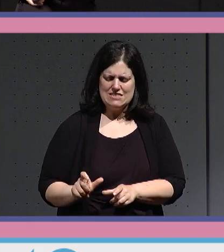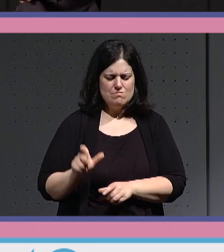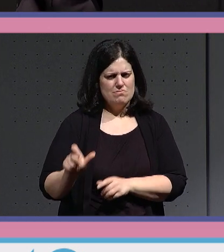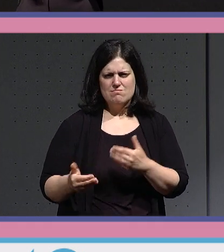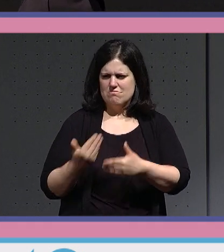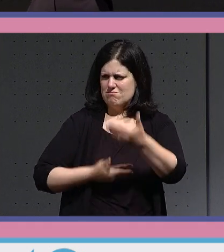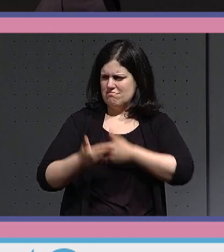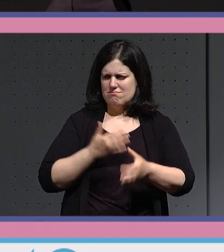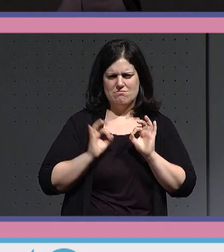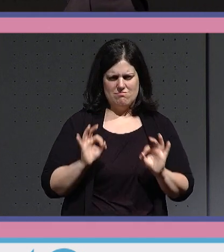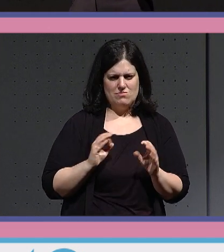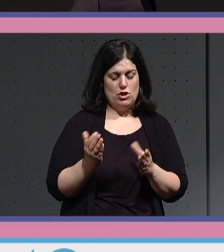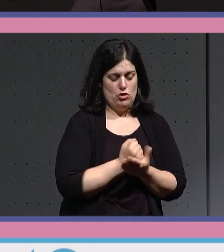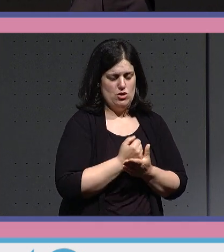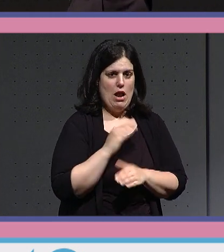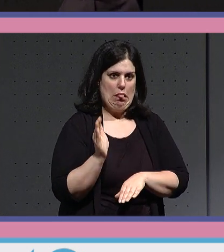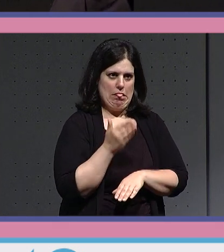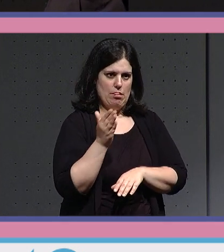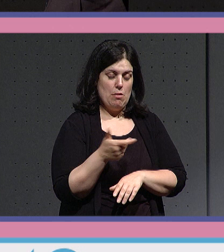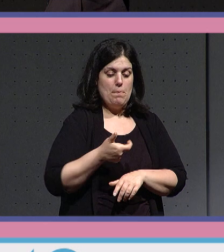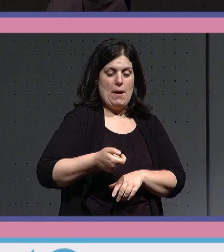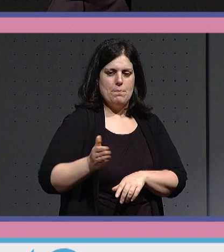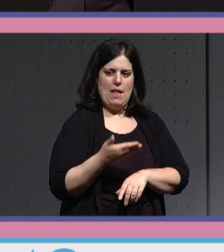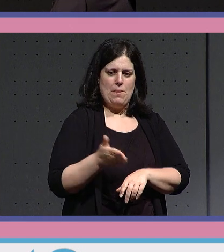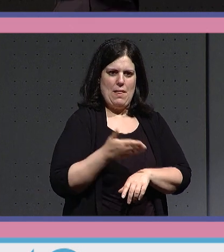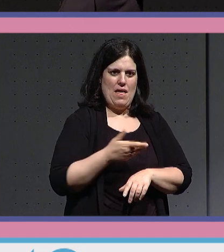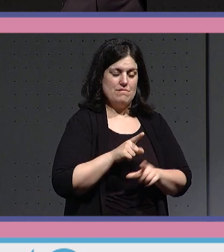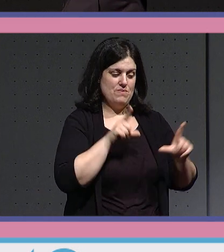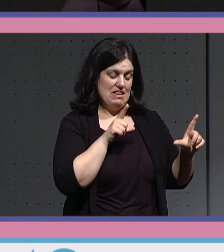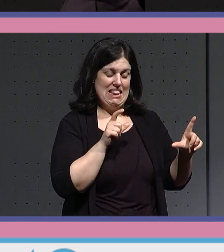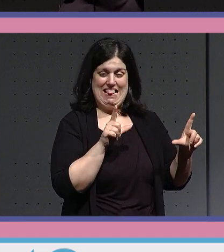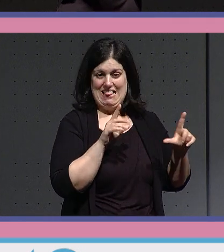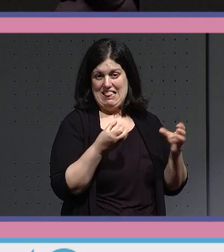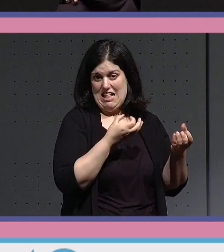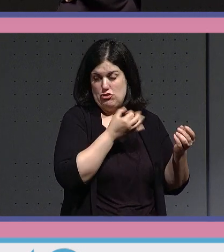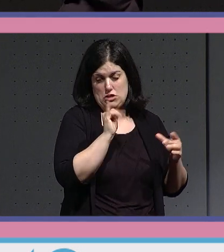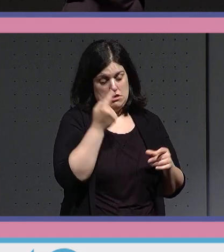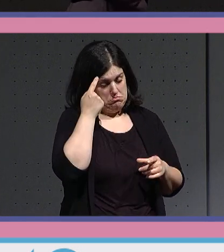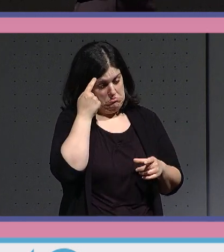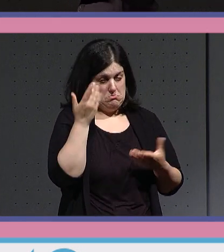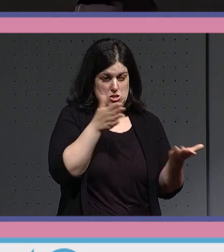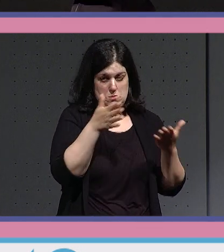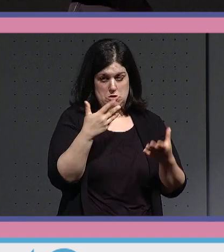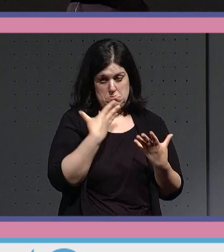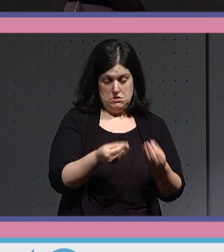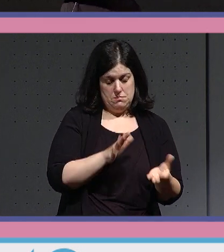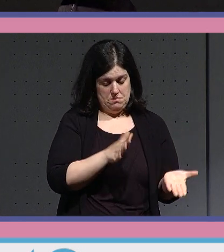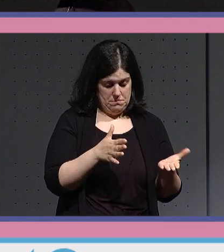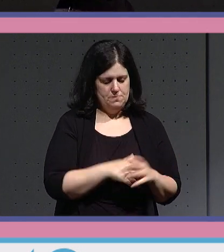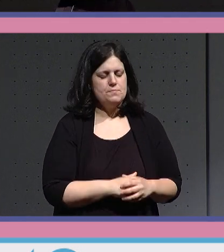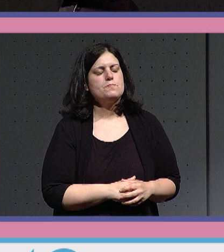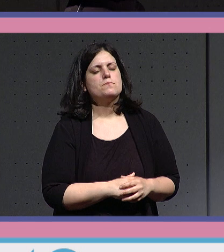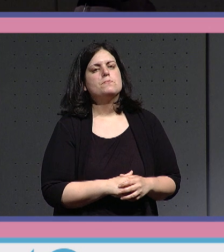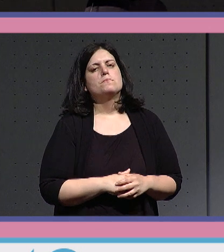podamos. Ahora voy a correr un poco, pero como están todos los datos aquí, yo creo que nos vamos a apañar razonablemente bien. Una de